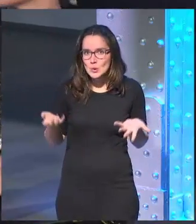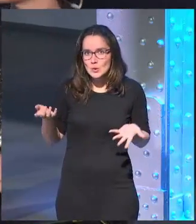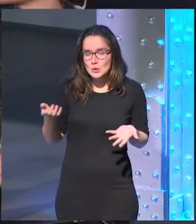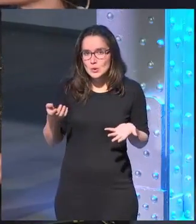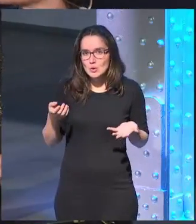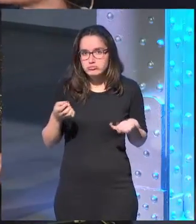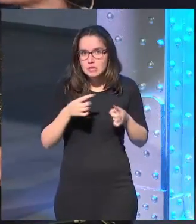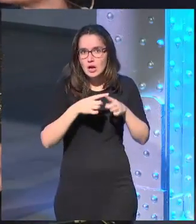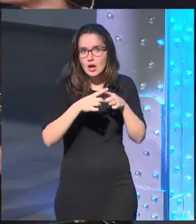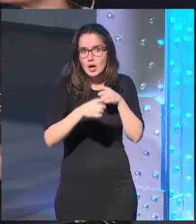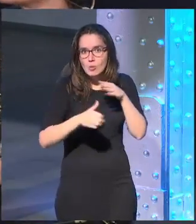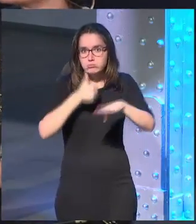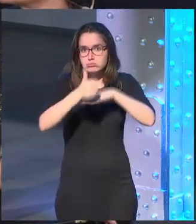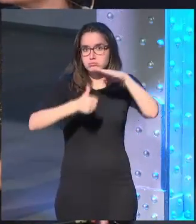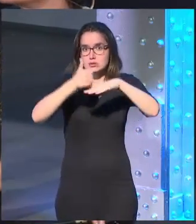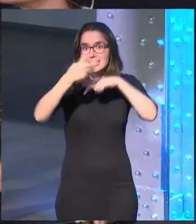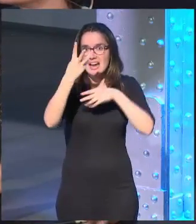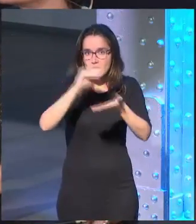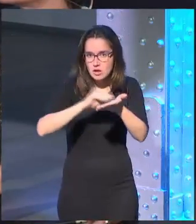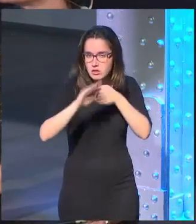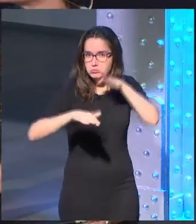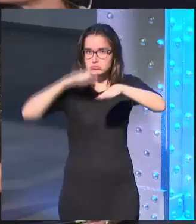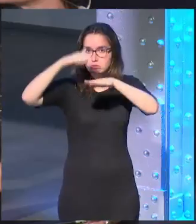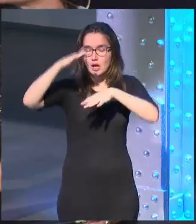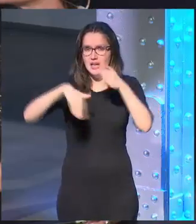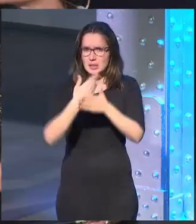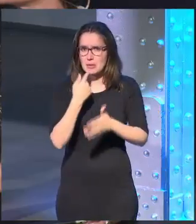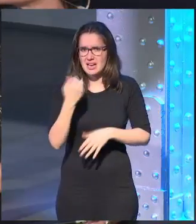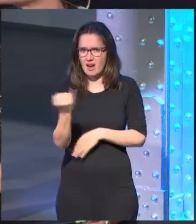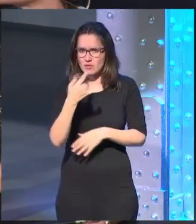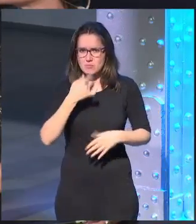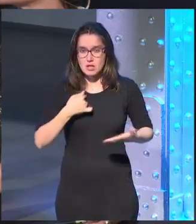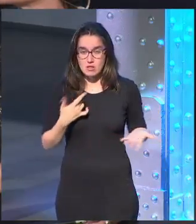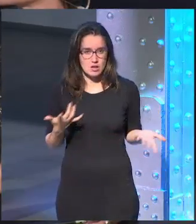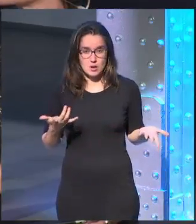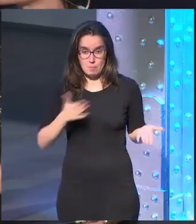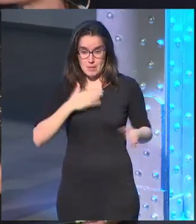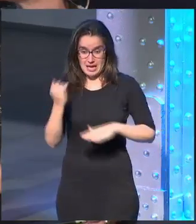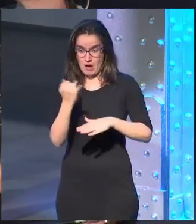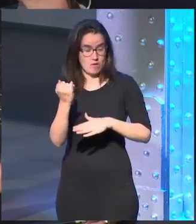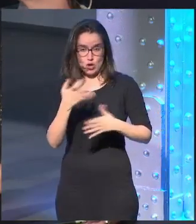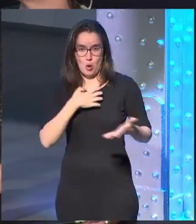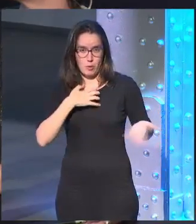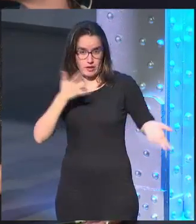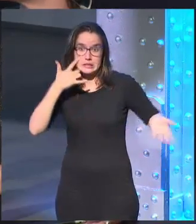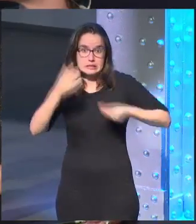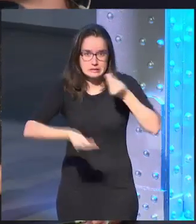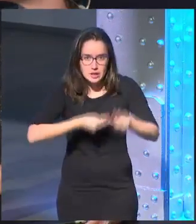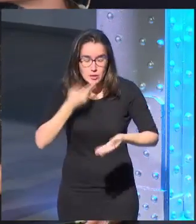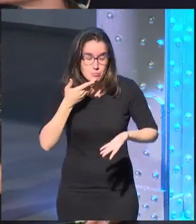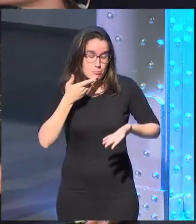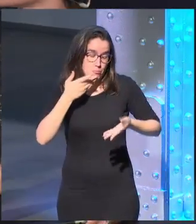subí tres veces de nivel, que era muy raro una empresa de este tipo subir tres veces de nivel, hasta me dijo mi jefe, oye, ya no puedes ser mi jefe, ¿no? Tú verás. Me